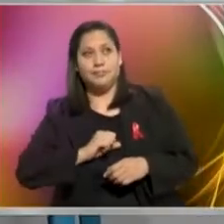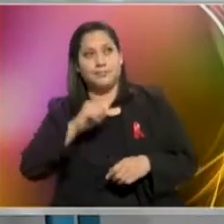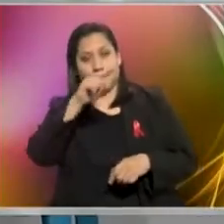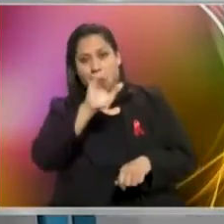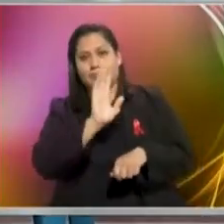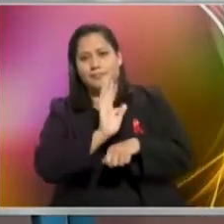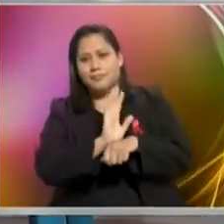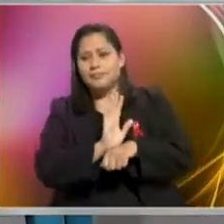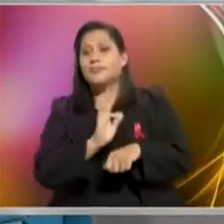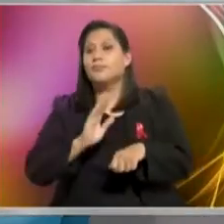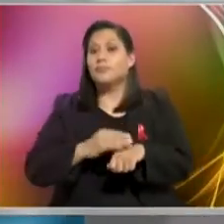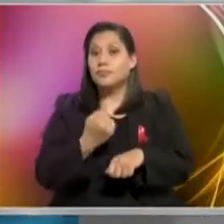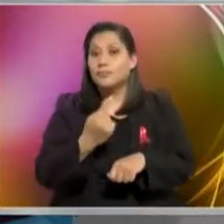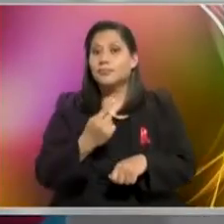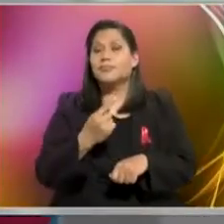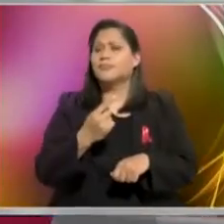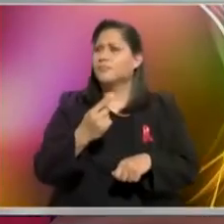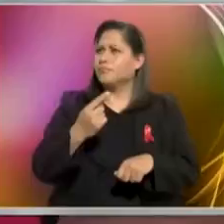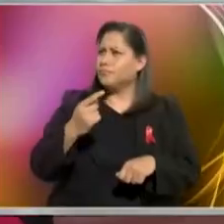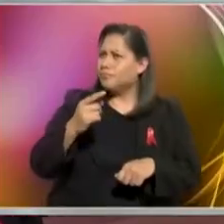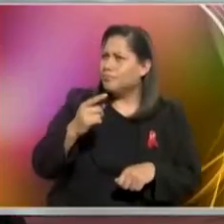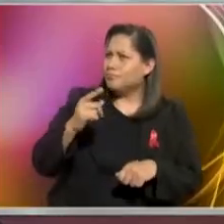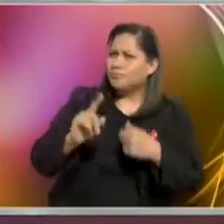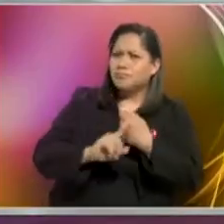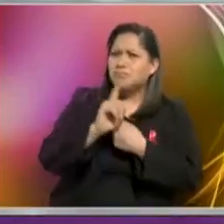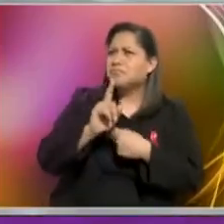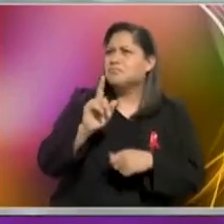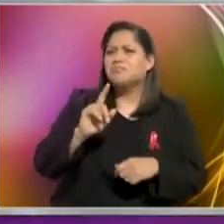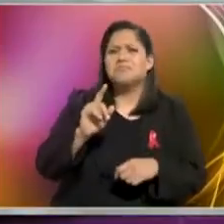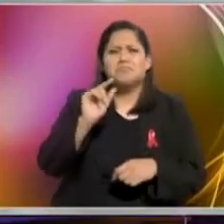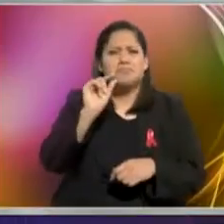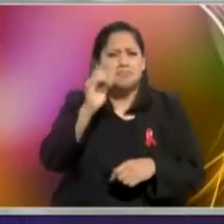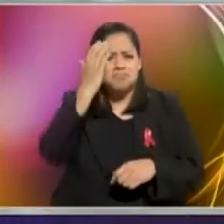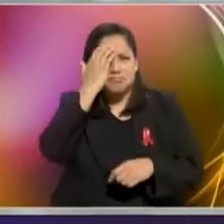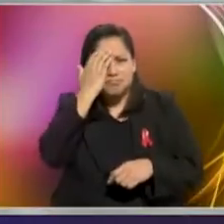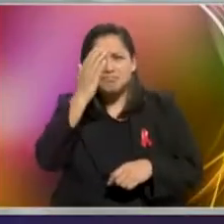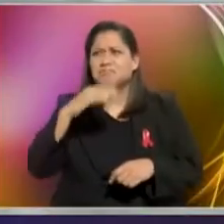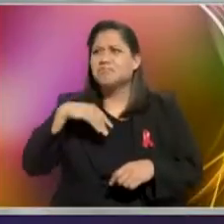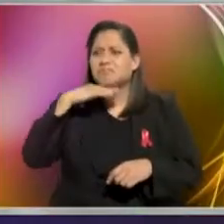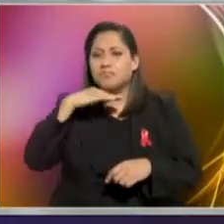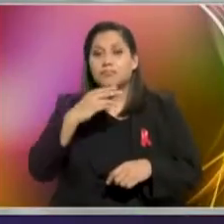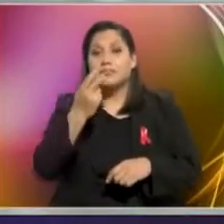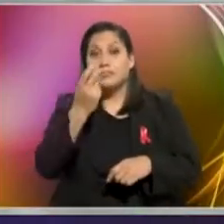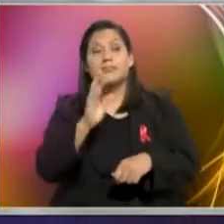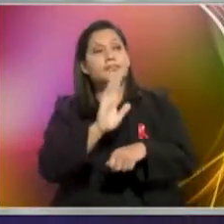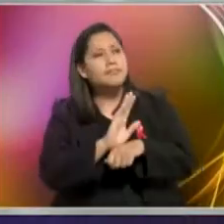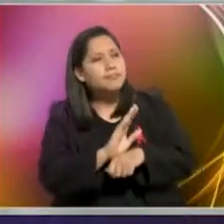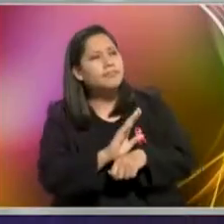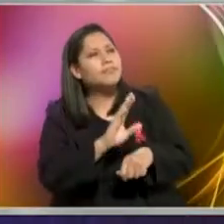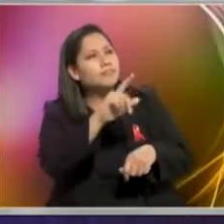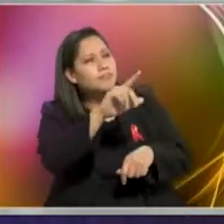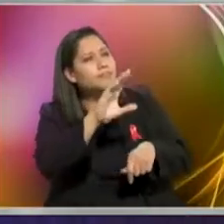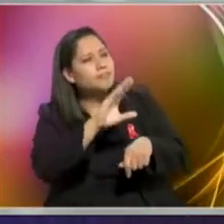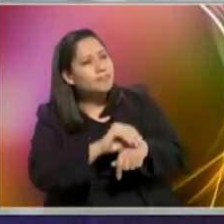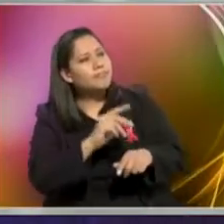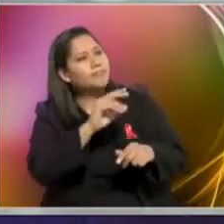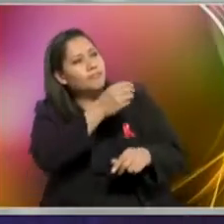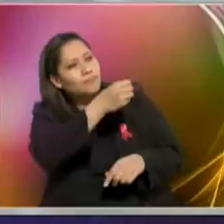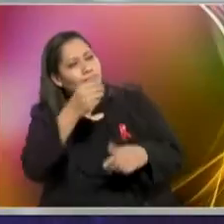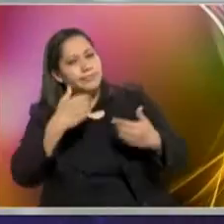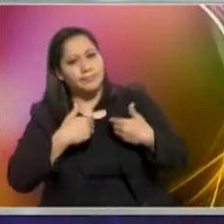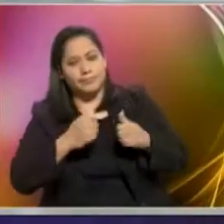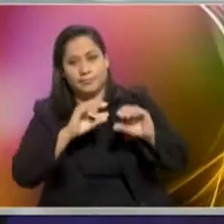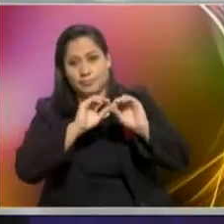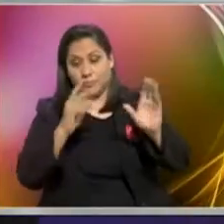cine, porque nos mantenemos aislados de esta problemática, ¿verdad, Juan? Y el cine nos permite conectarnos. Sí, y entender además todo Sí. el fenómeno, no